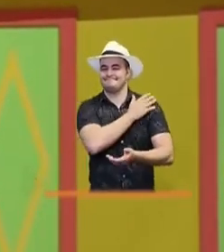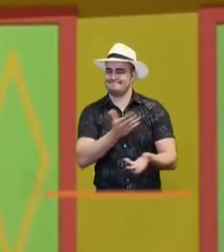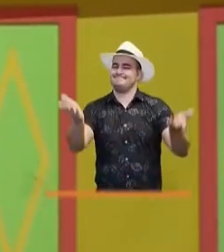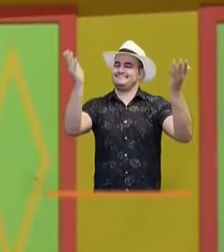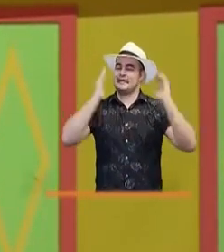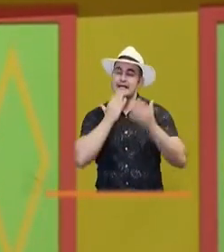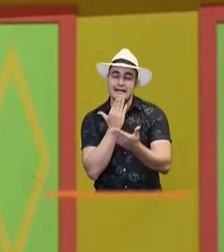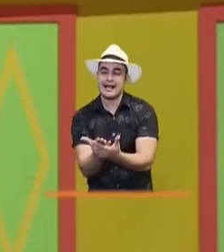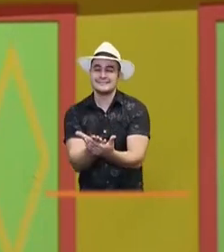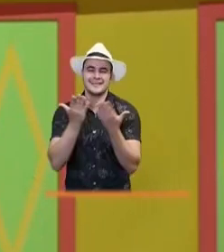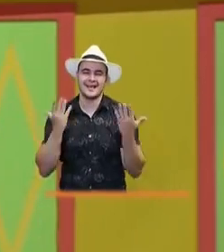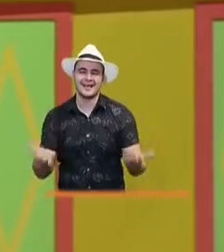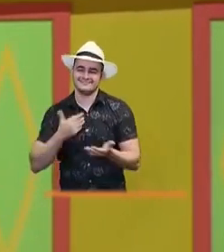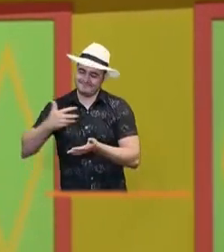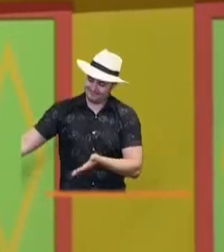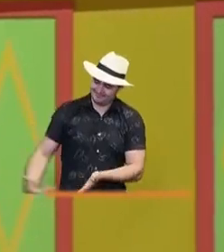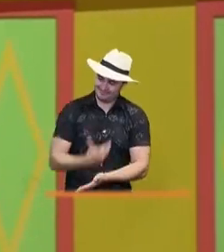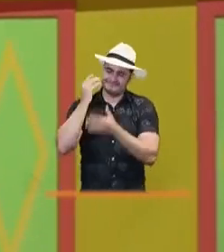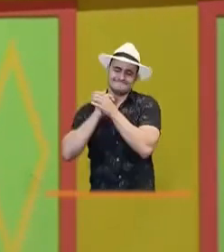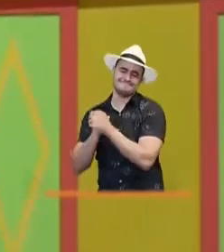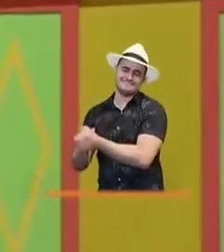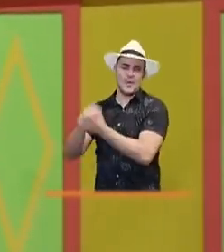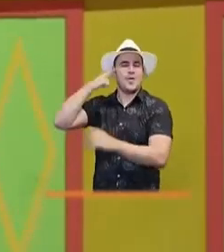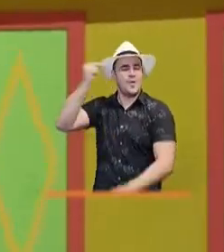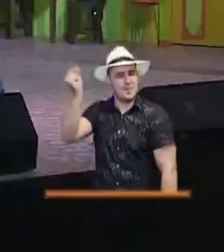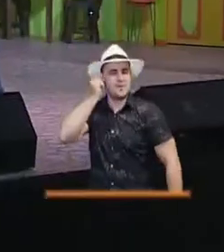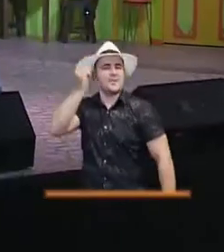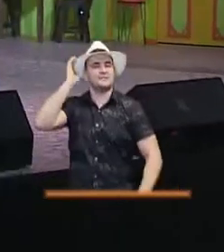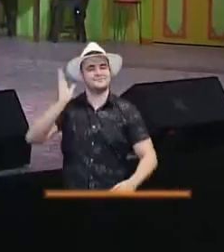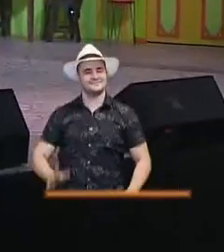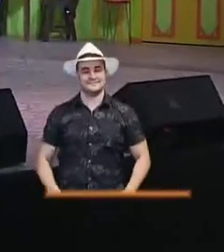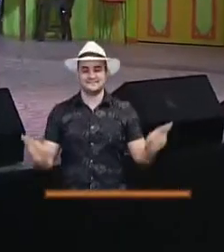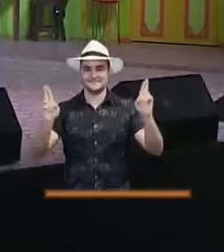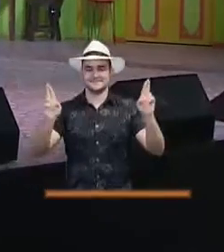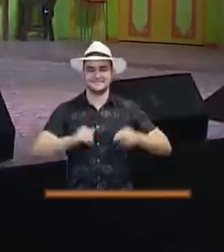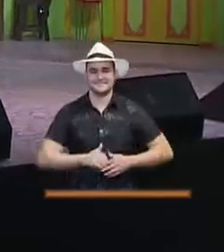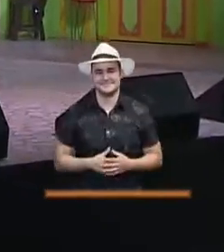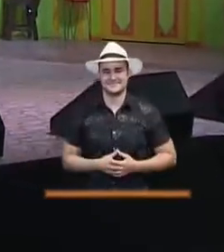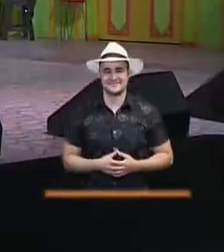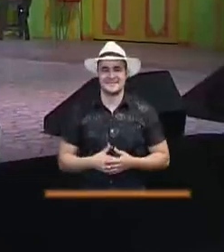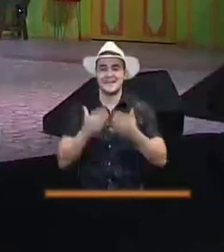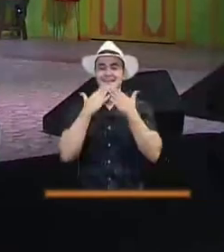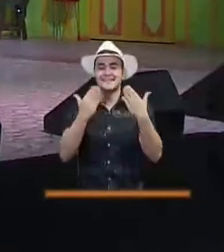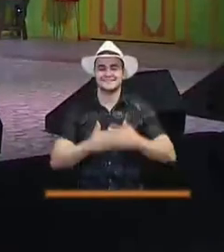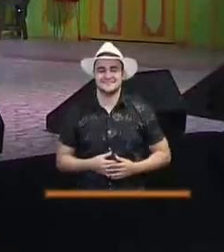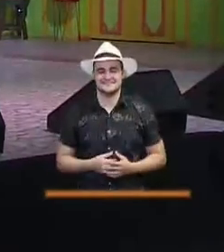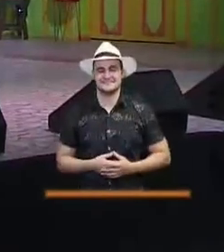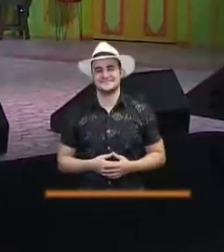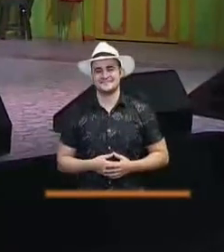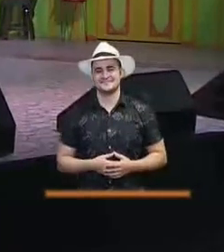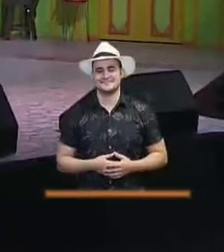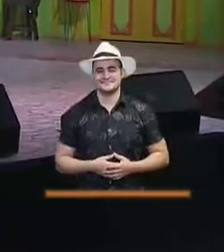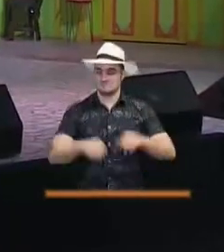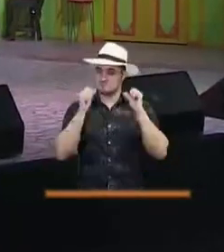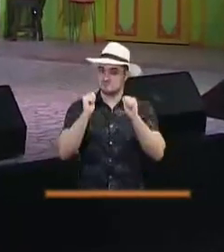al consejo que un día me dio un amigo. Yo me... Muchas gracias. Gracias. Muy